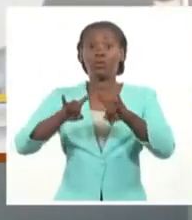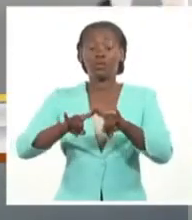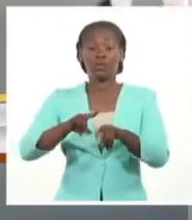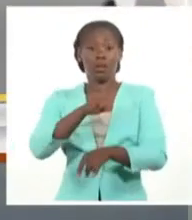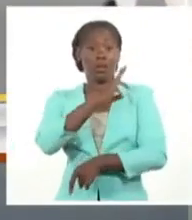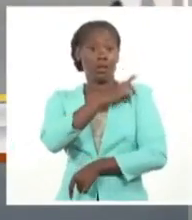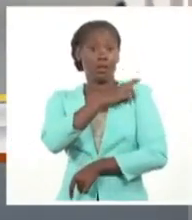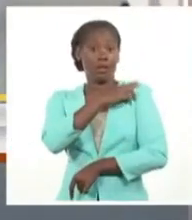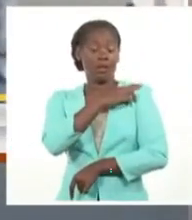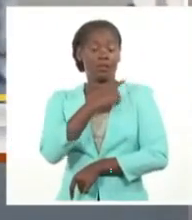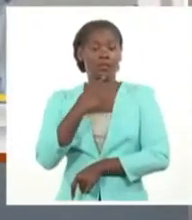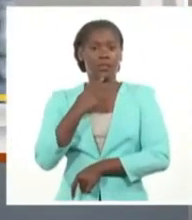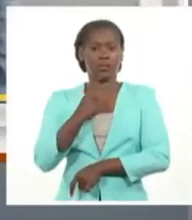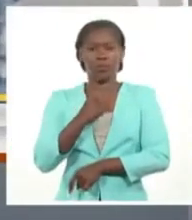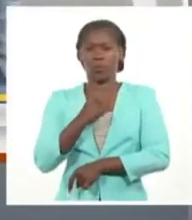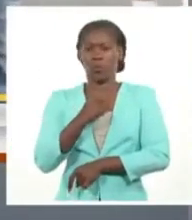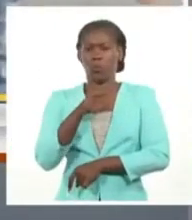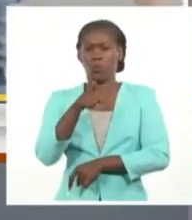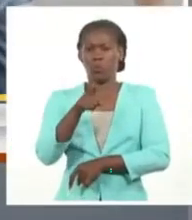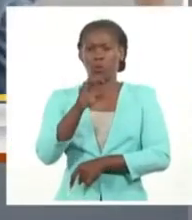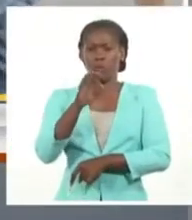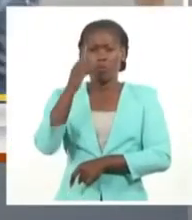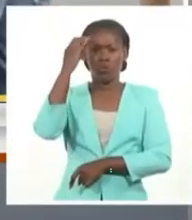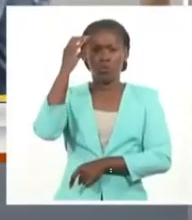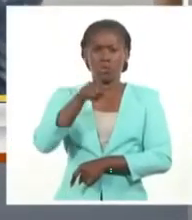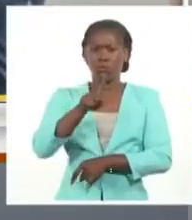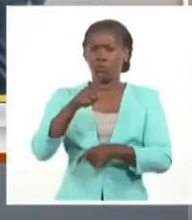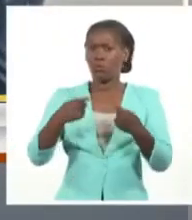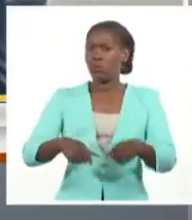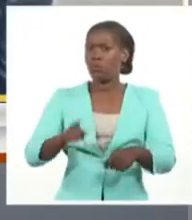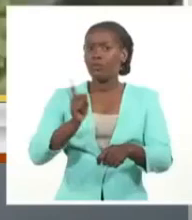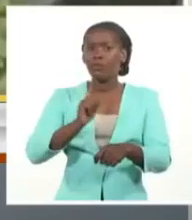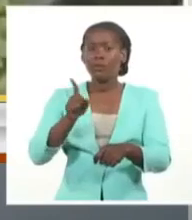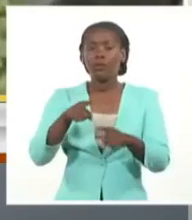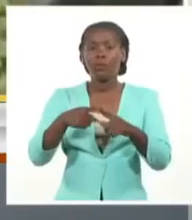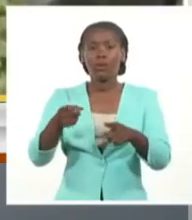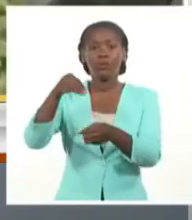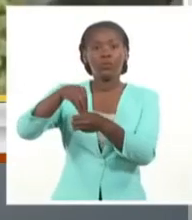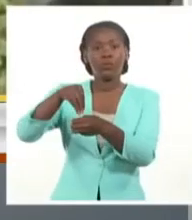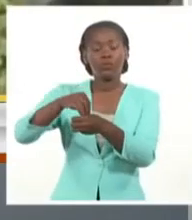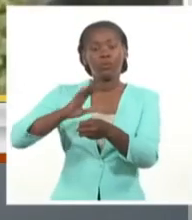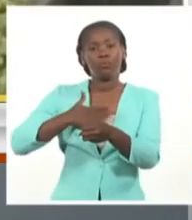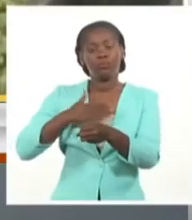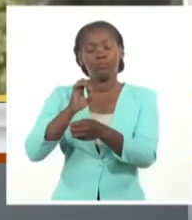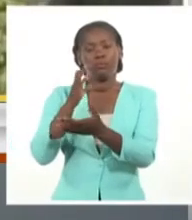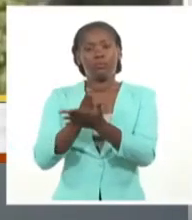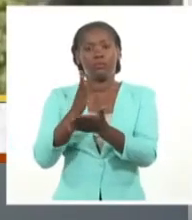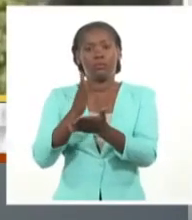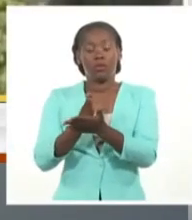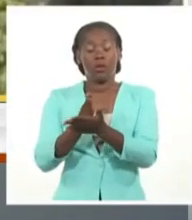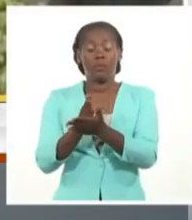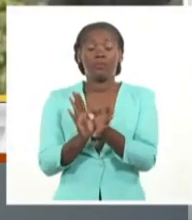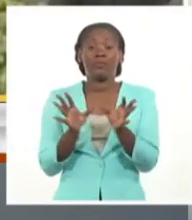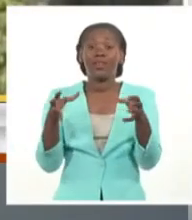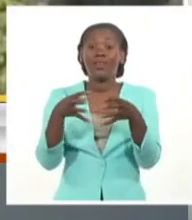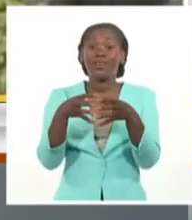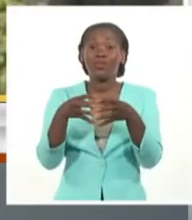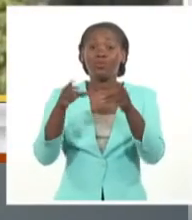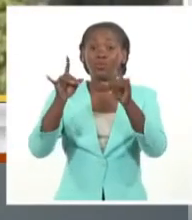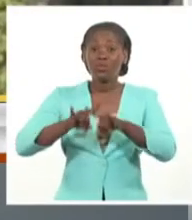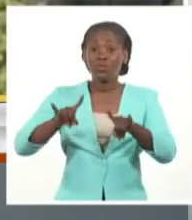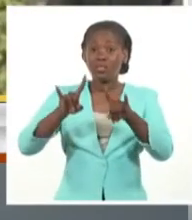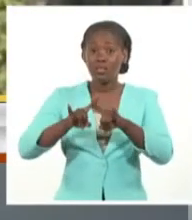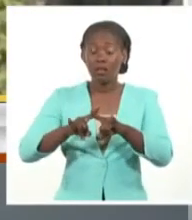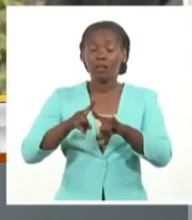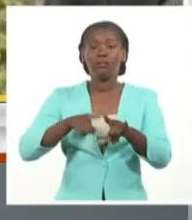Lobo, calificó esta propuesta del gobierno como inadmisible e inconstitucional. La Federación de Estudiantes de la Universidad de Costa Rica,